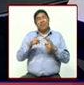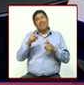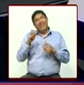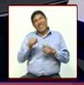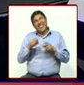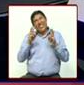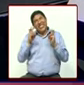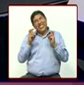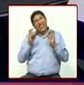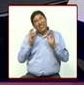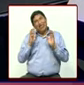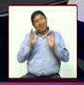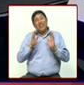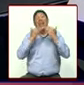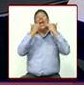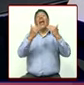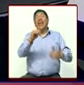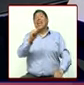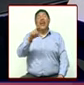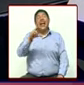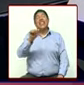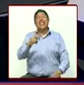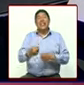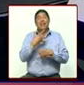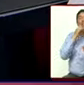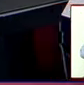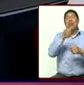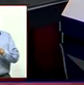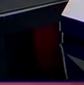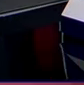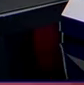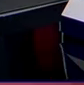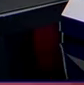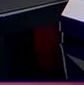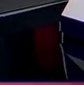sigue siendo un tema para discutir. Gracias, Adrián. Hasta mañana. Buenas noches. No voy a...